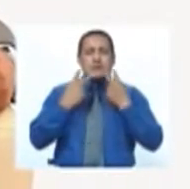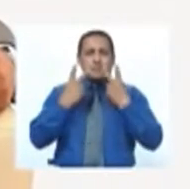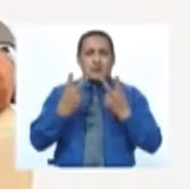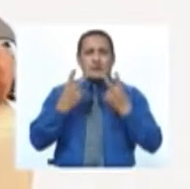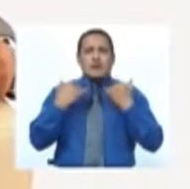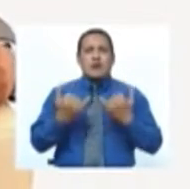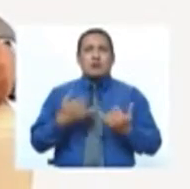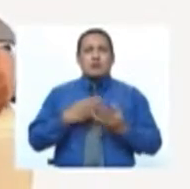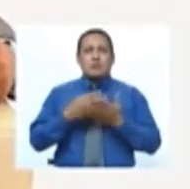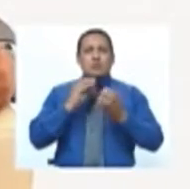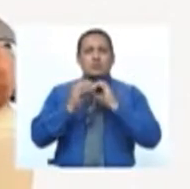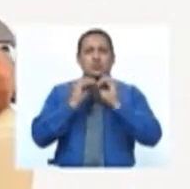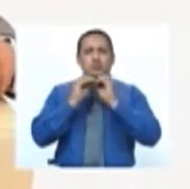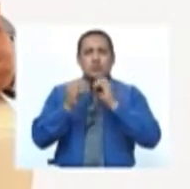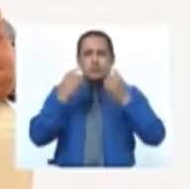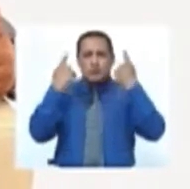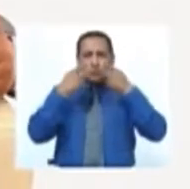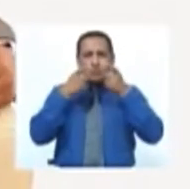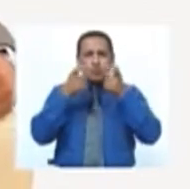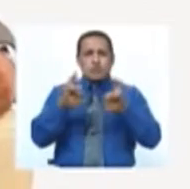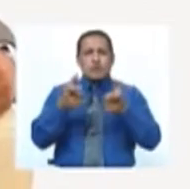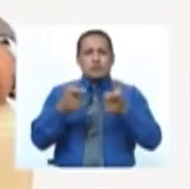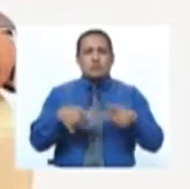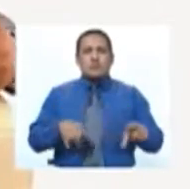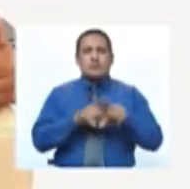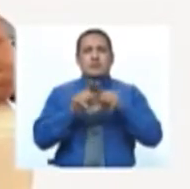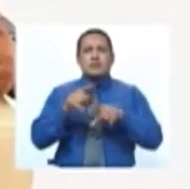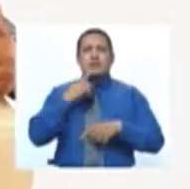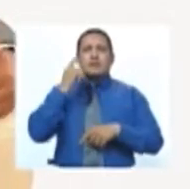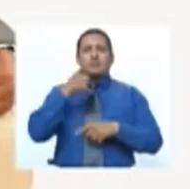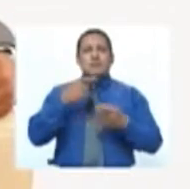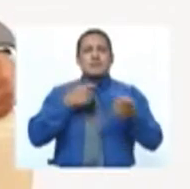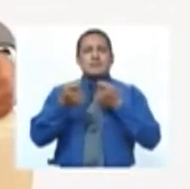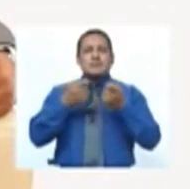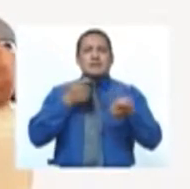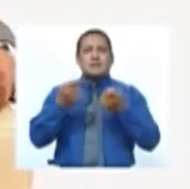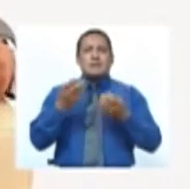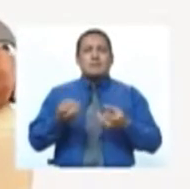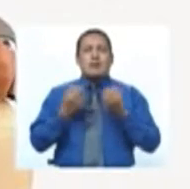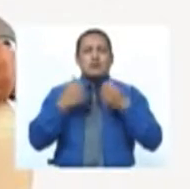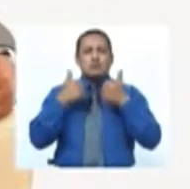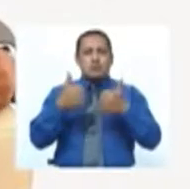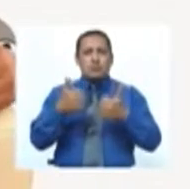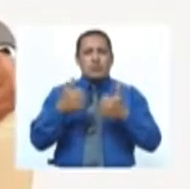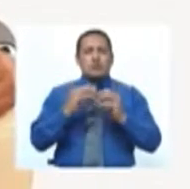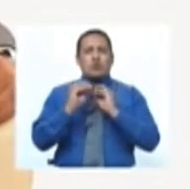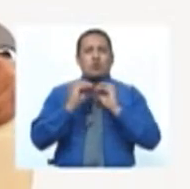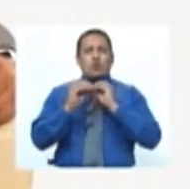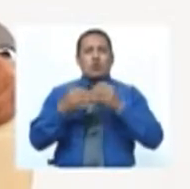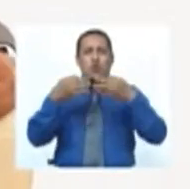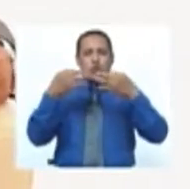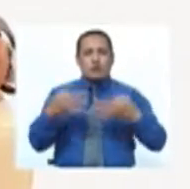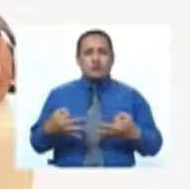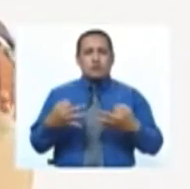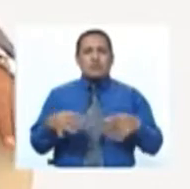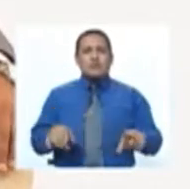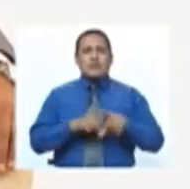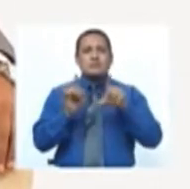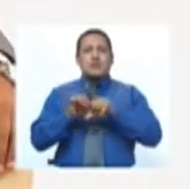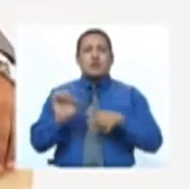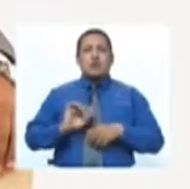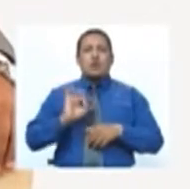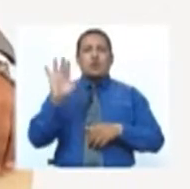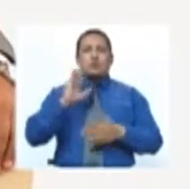de implementar mecanismos de cautela, de denuncias administrativas para su buen y correcto uso, así como